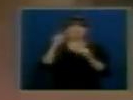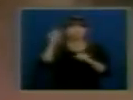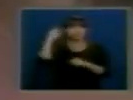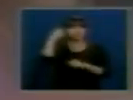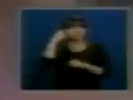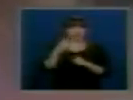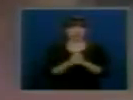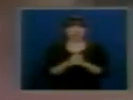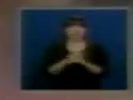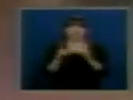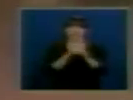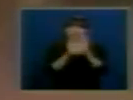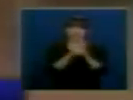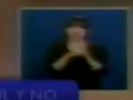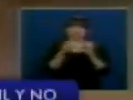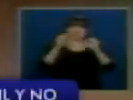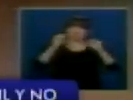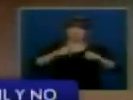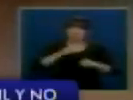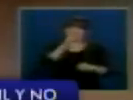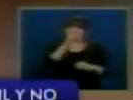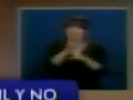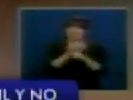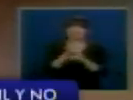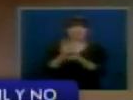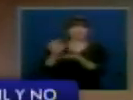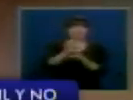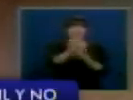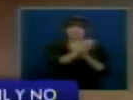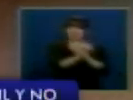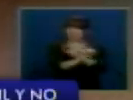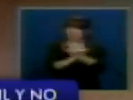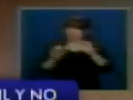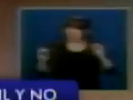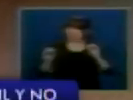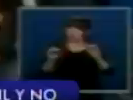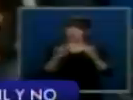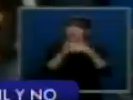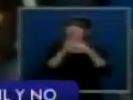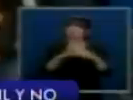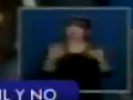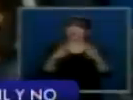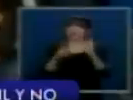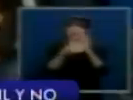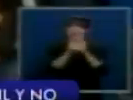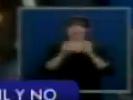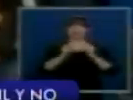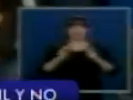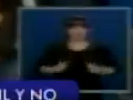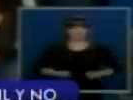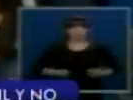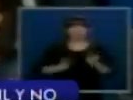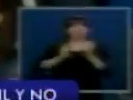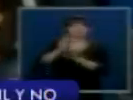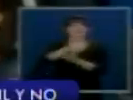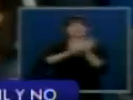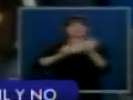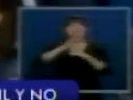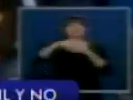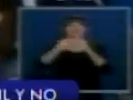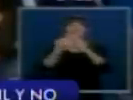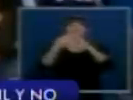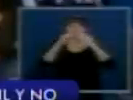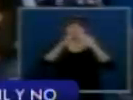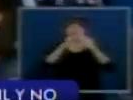capaz de garantizar, sin exclusiones de ningún tipo, los derechos humanos y la convivencia de los habitantes de